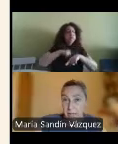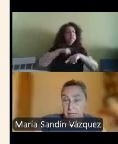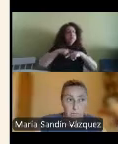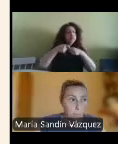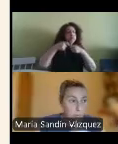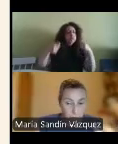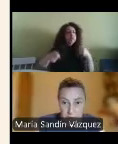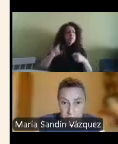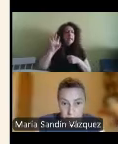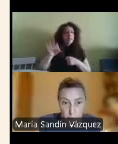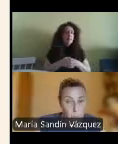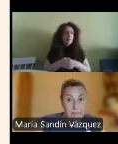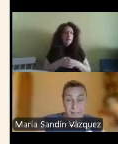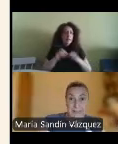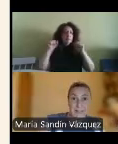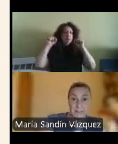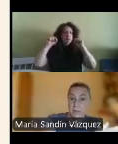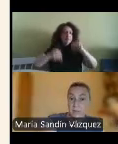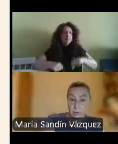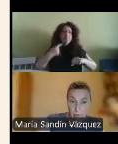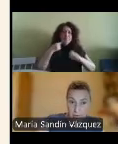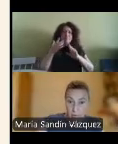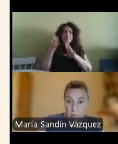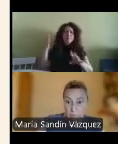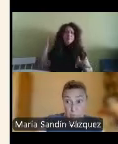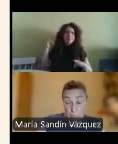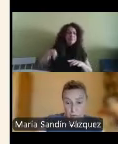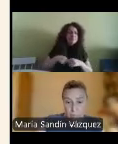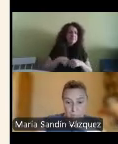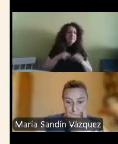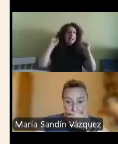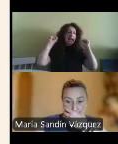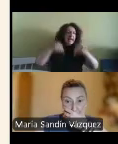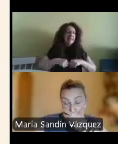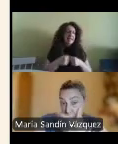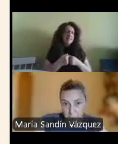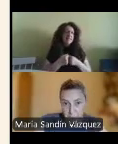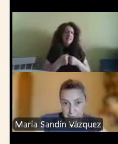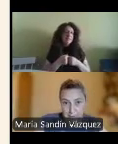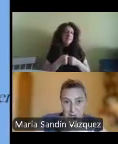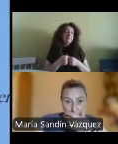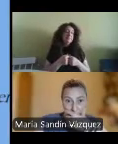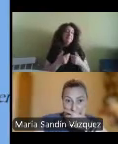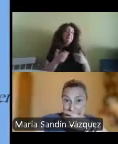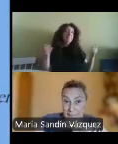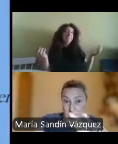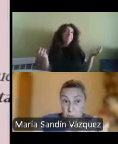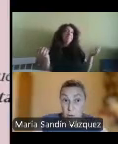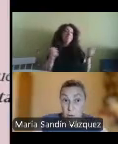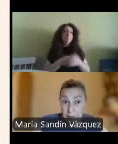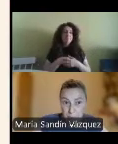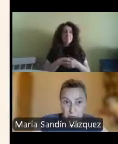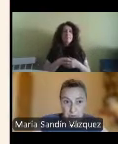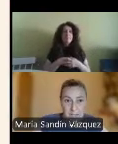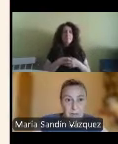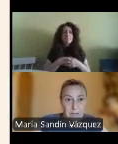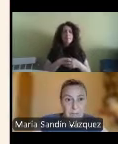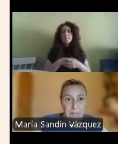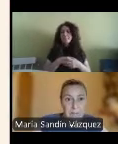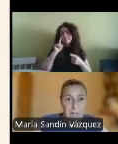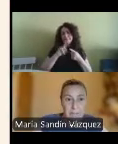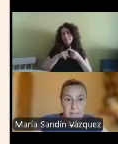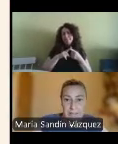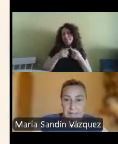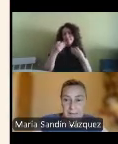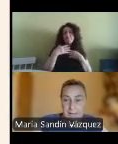O me va a demorar un montón de tiempo o me va a retrasar todo lo que tengo después, ¿no? Esto lo primero que nos ha